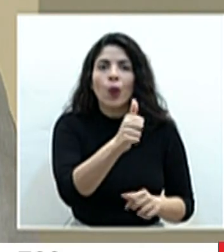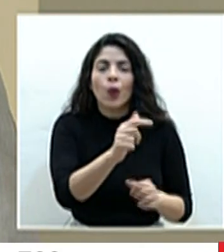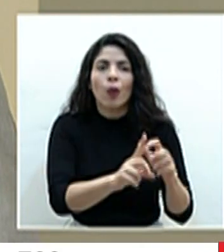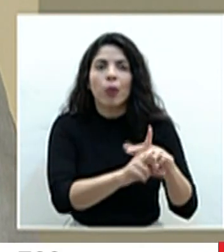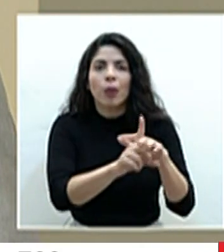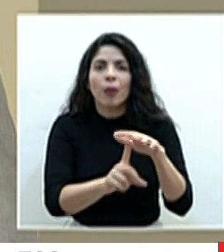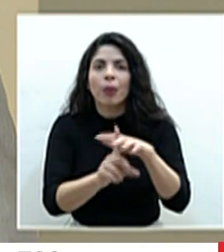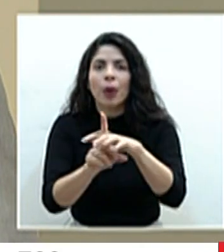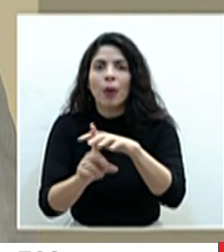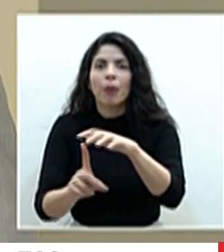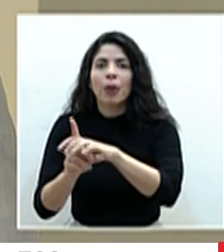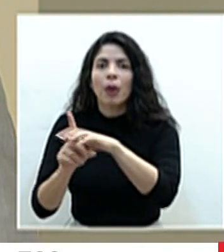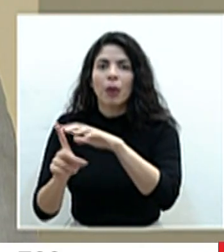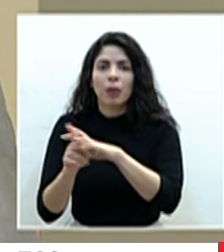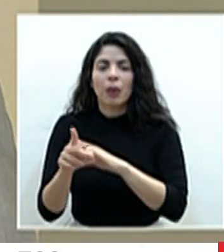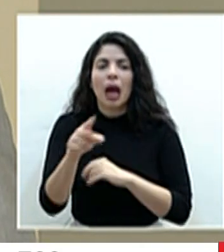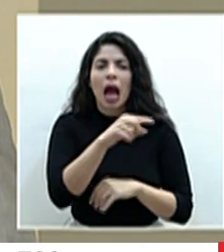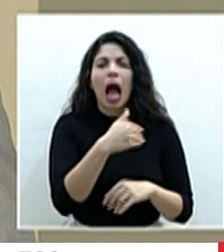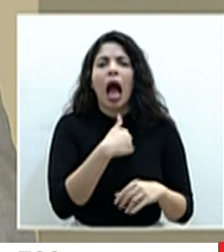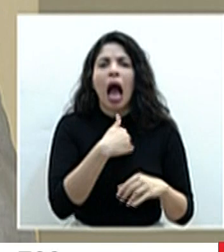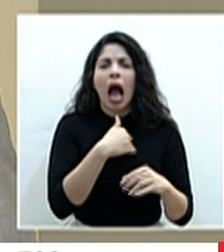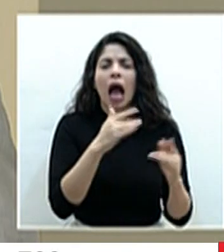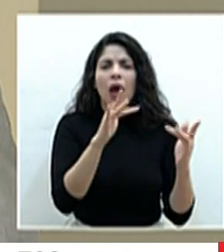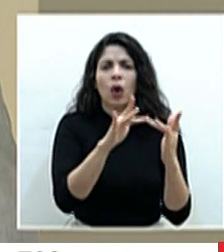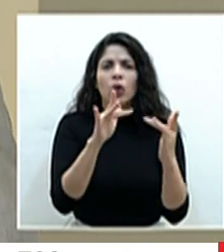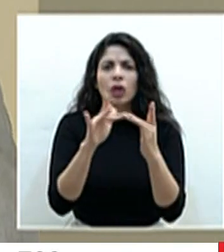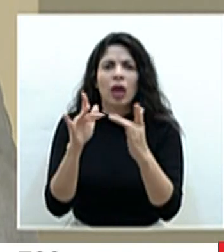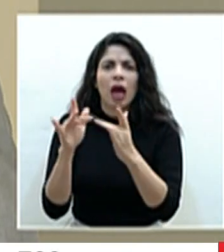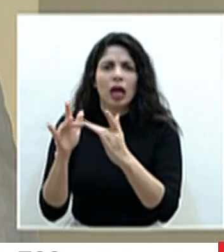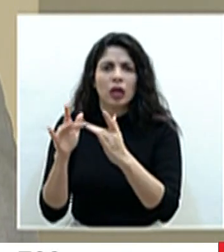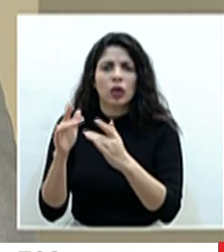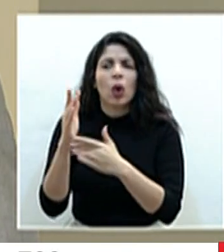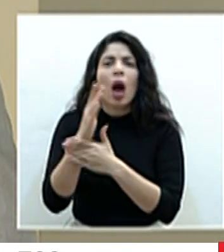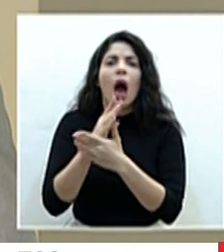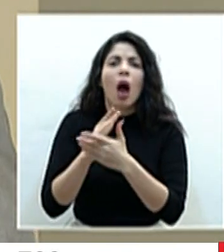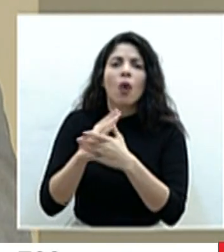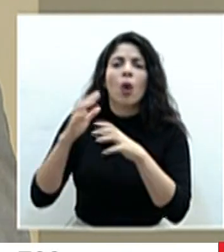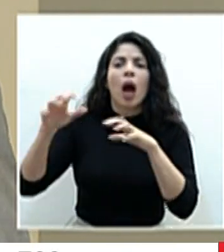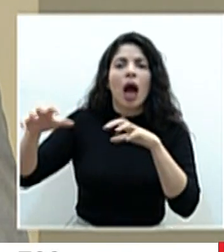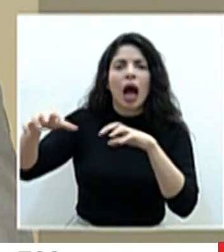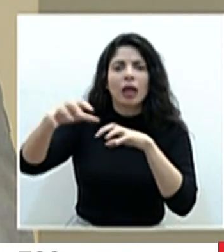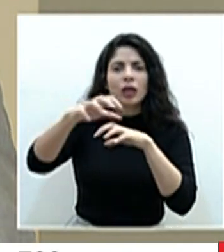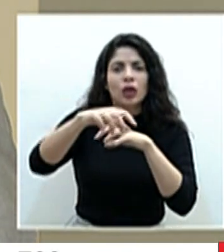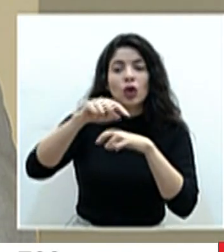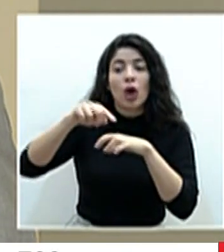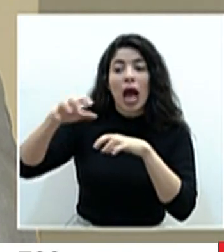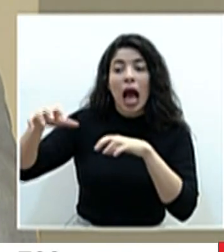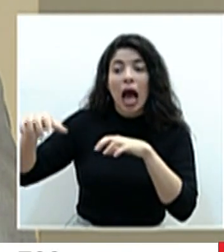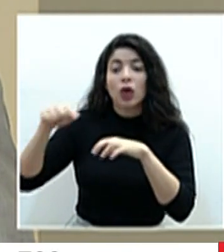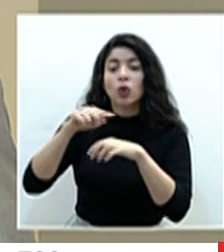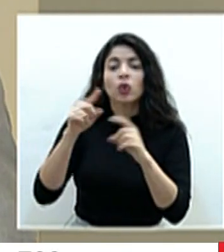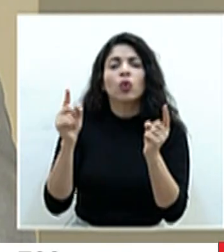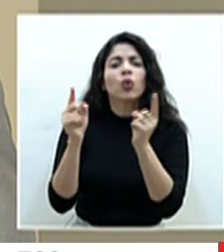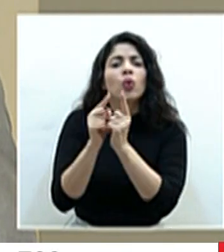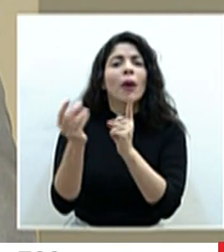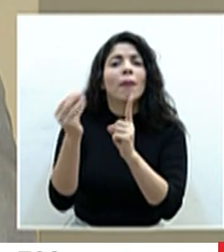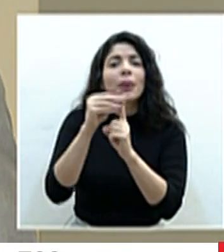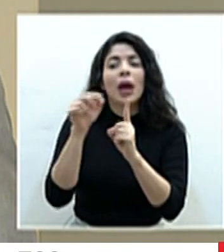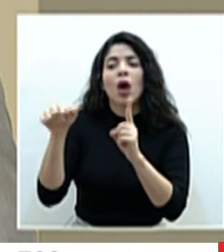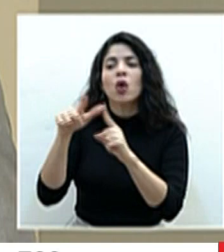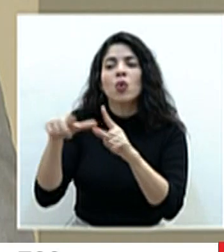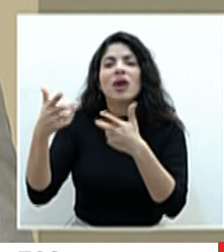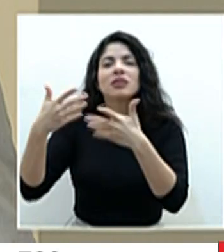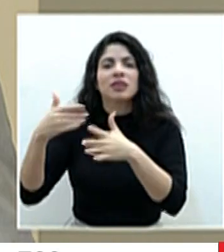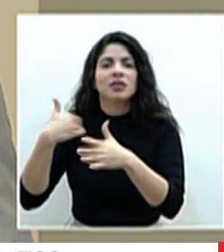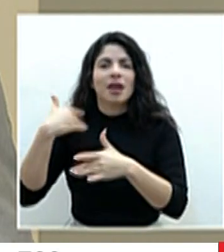han ido detectando y que generalmente tienen nexos, que también algunos están en zonas o en cantones donde previamente ya habían registrado casos.